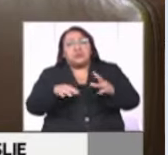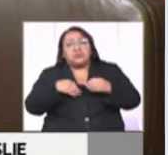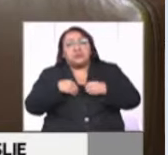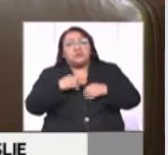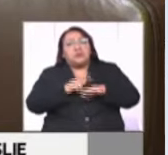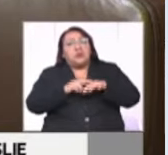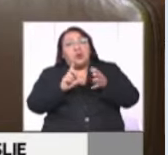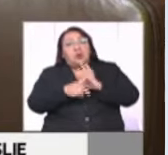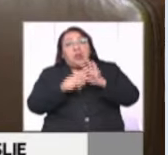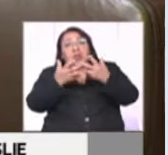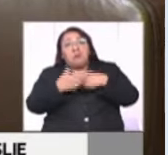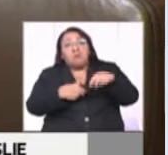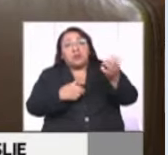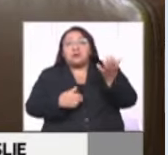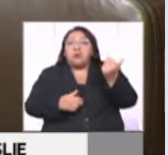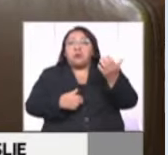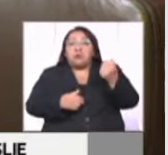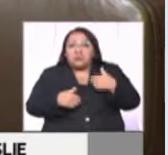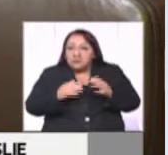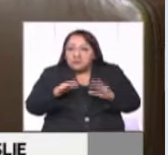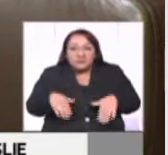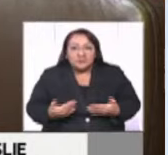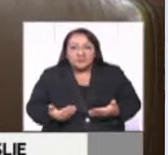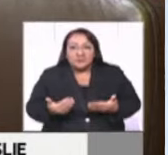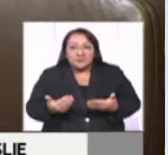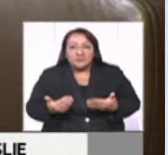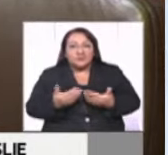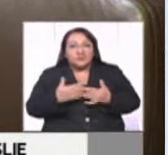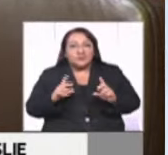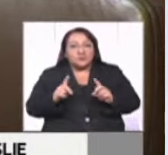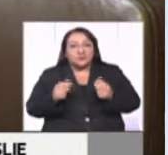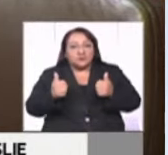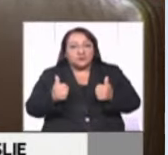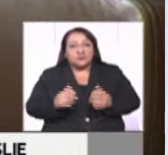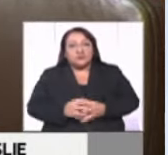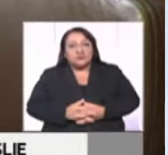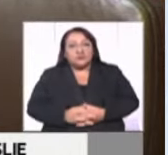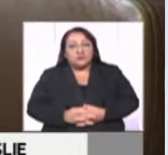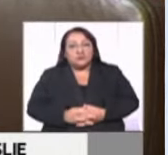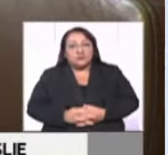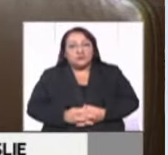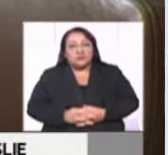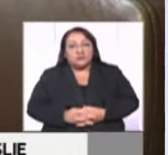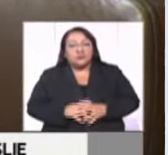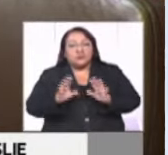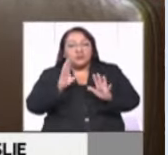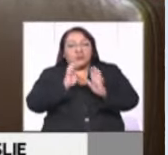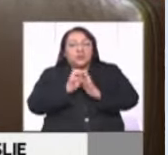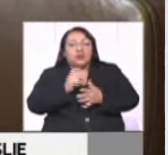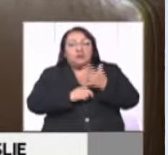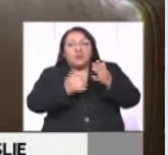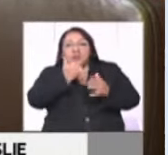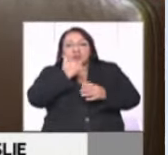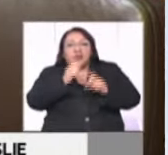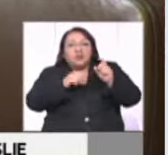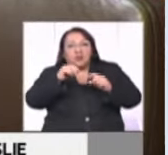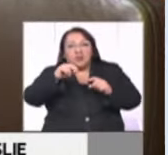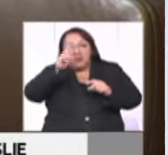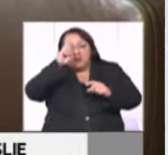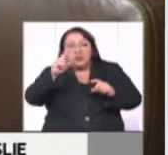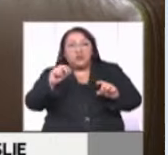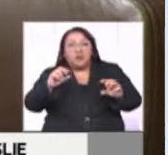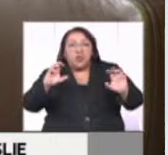y haya consolidado una orden de servicio abiertamente irregular e ilegal? ¿Qué hubiera sucedido si el pueblo cusqueño no se hubiera